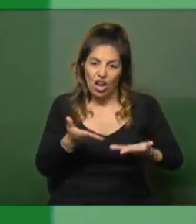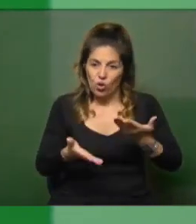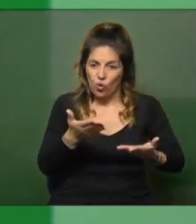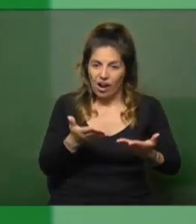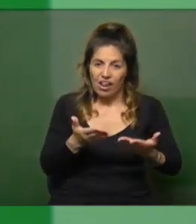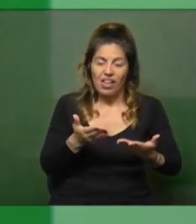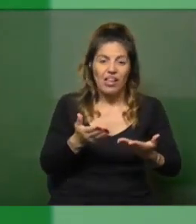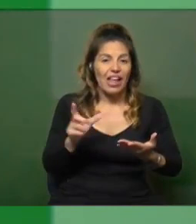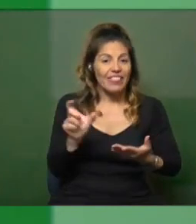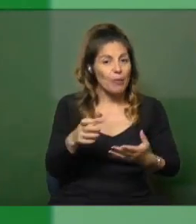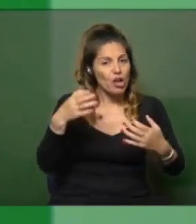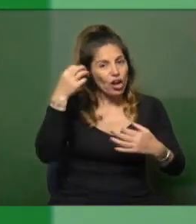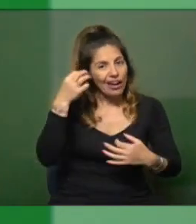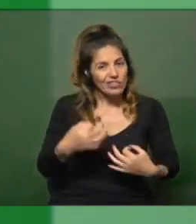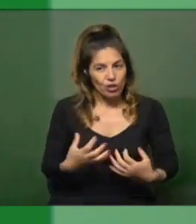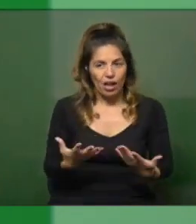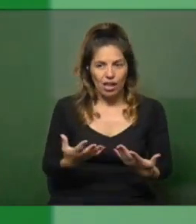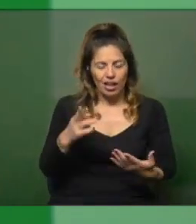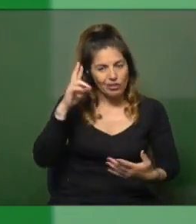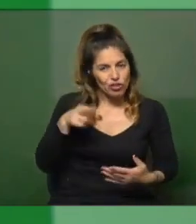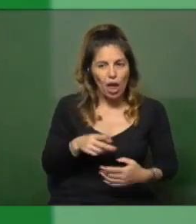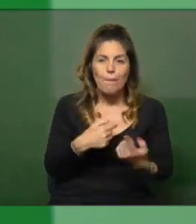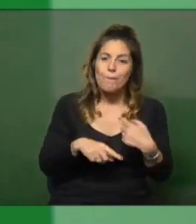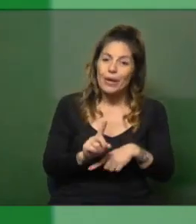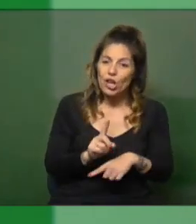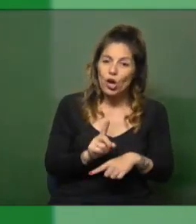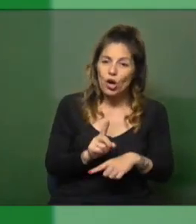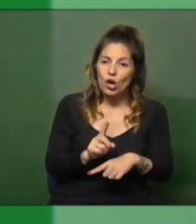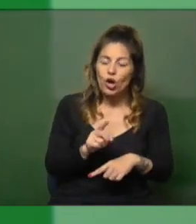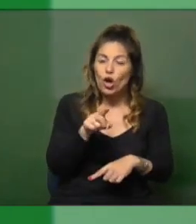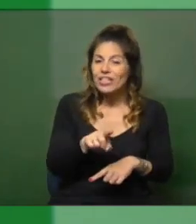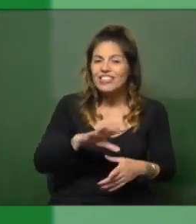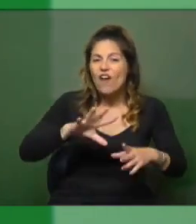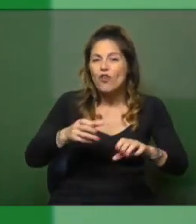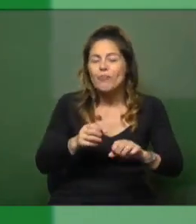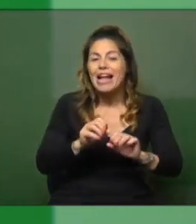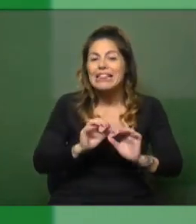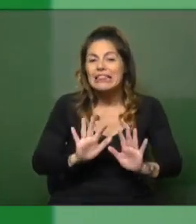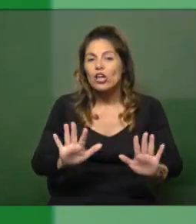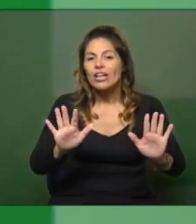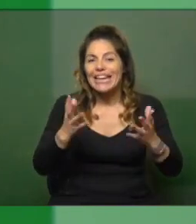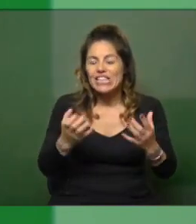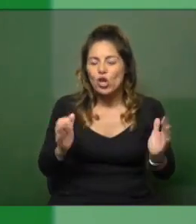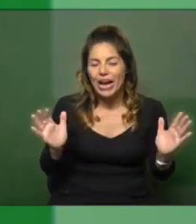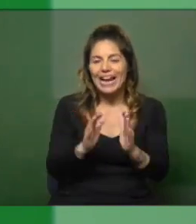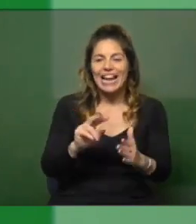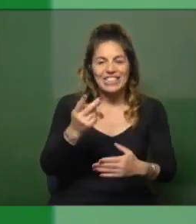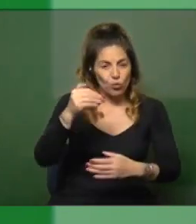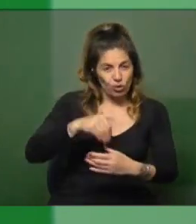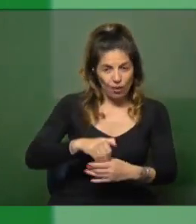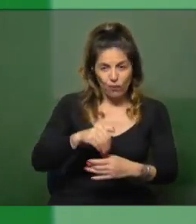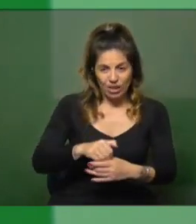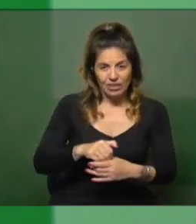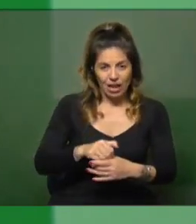términos racionales pero pero aún con con esa especie de tibieza con la que intentó encarar la segunda vuelta